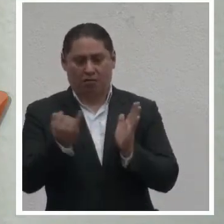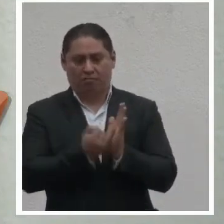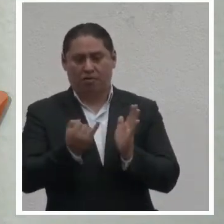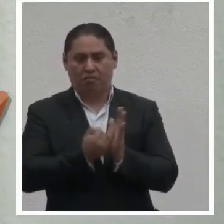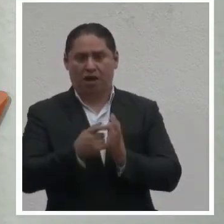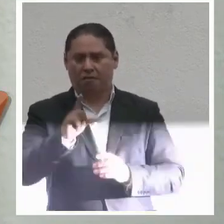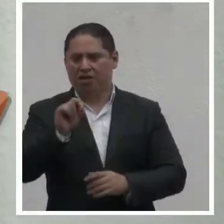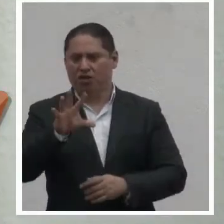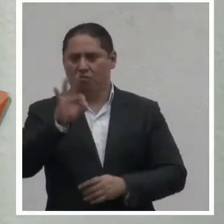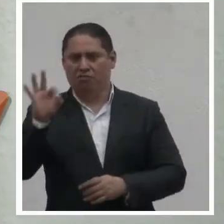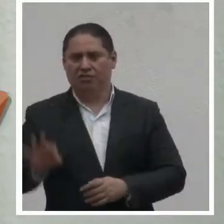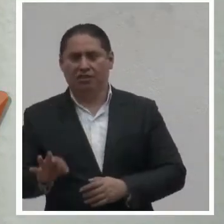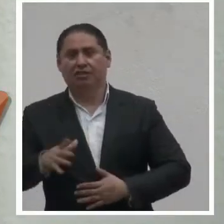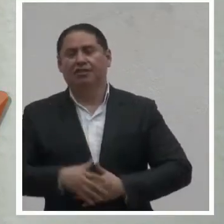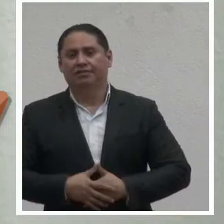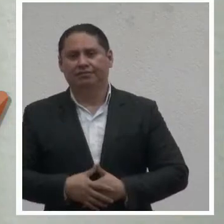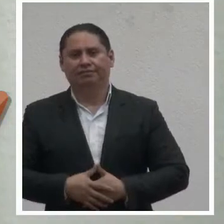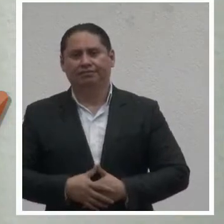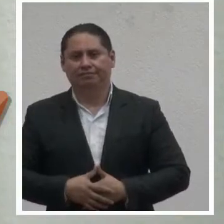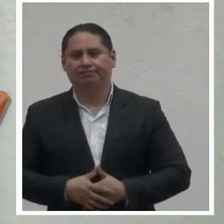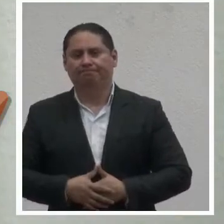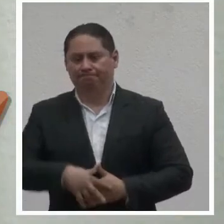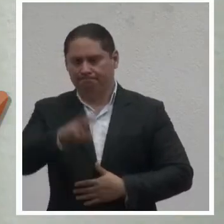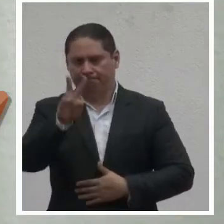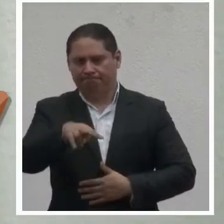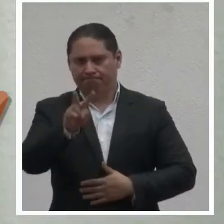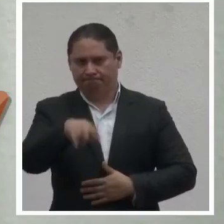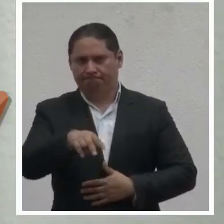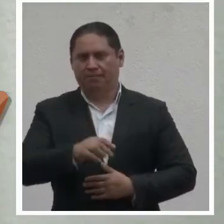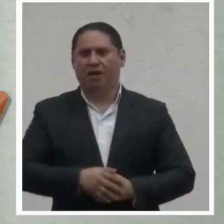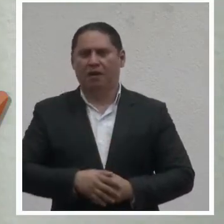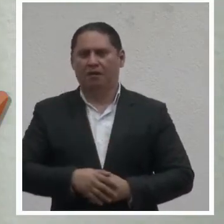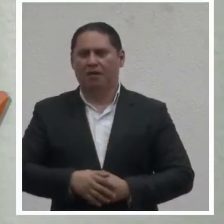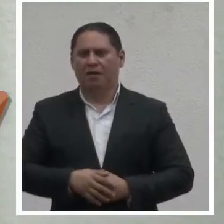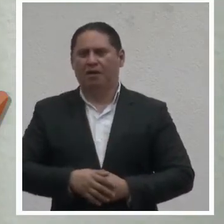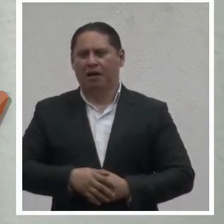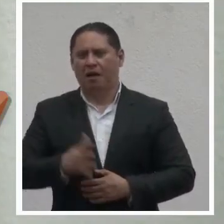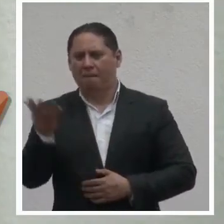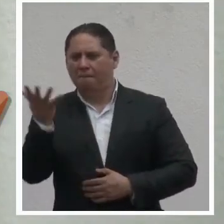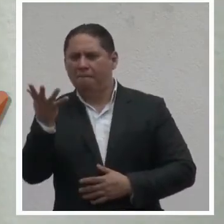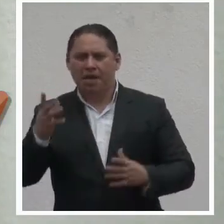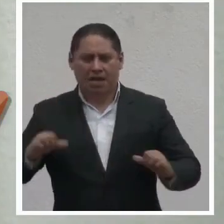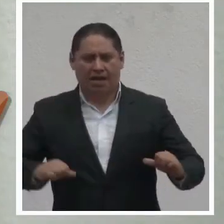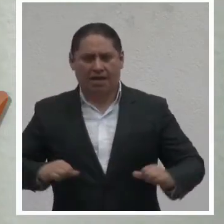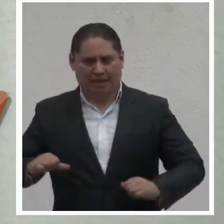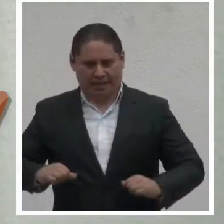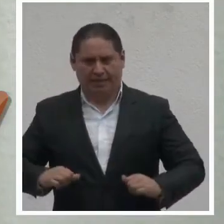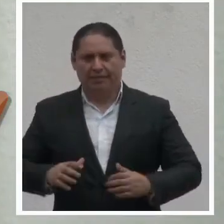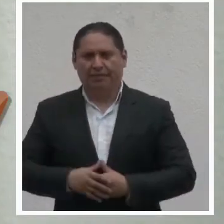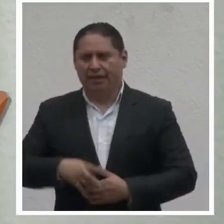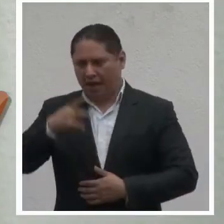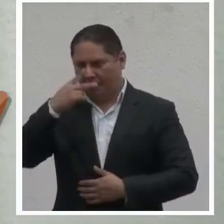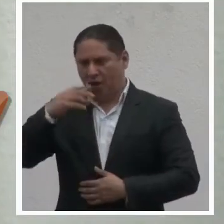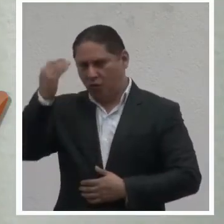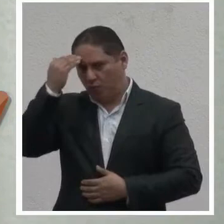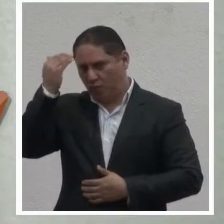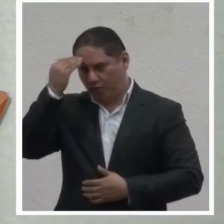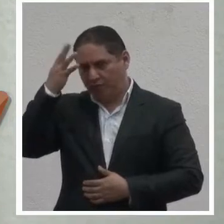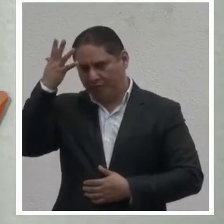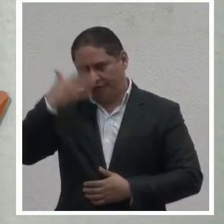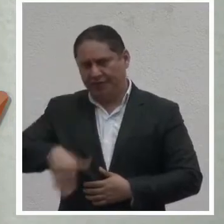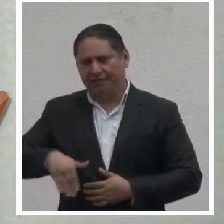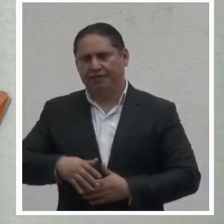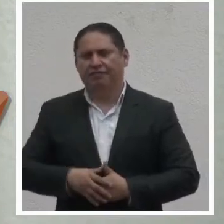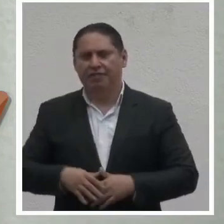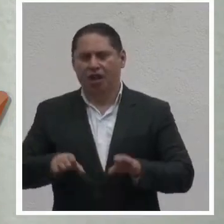del muerto. En realidad, esta amenaza fue una acción imperial y los mexicanos conocemos muy bien cómo